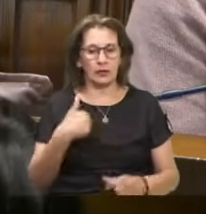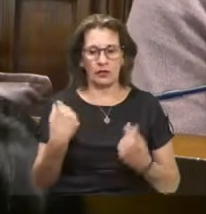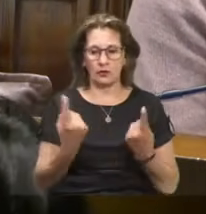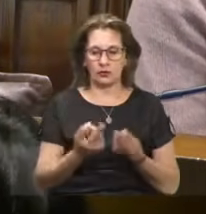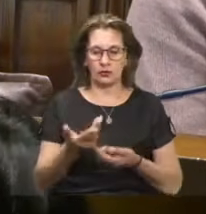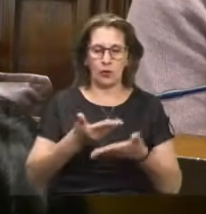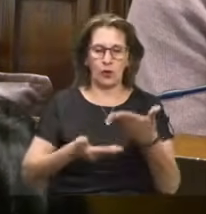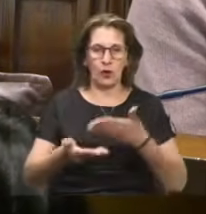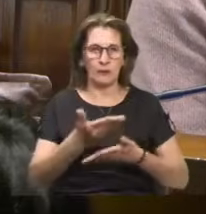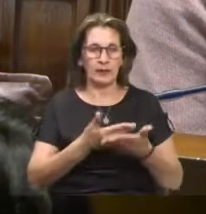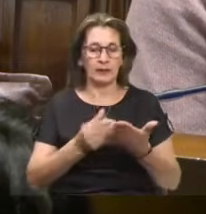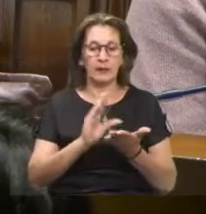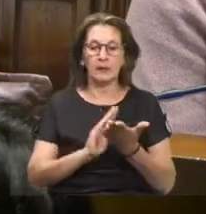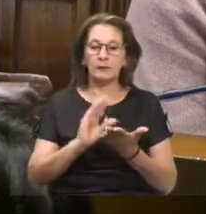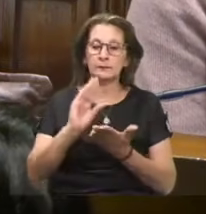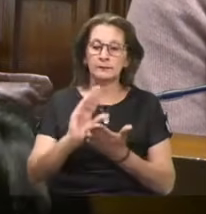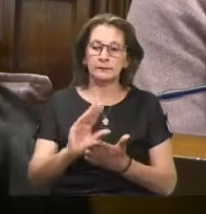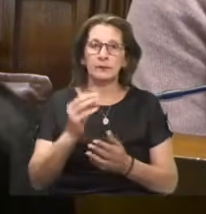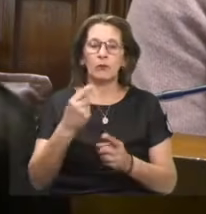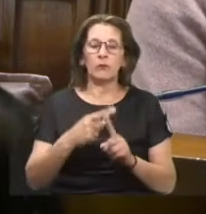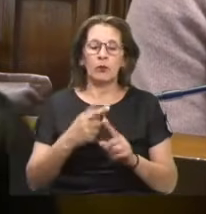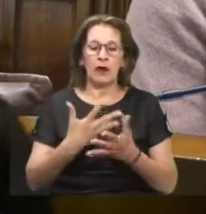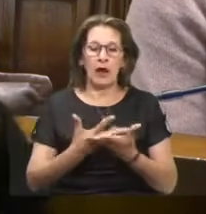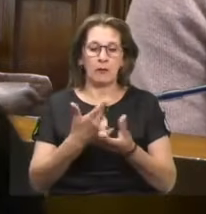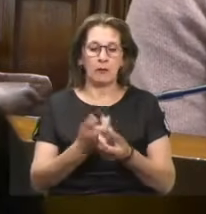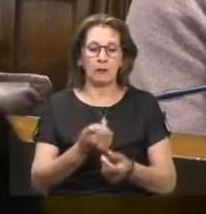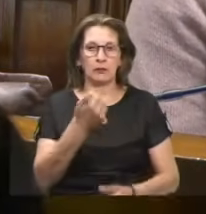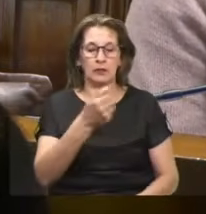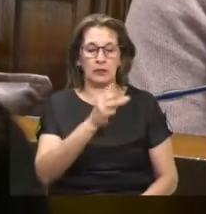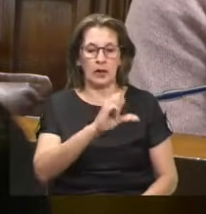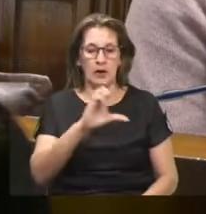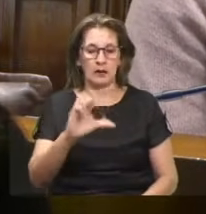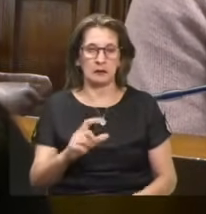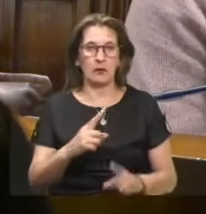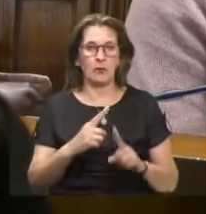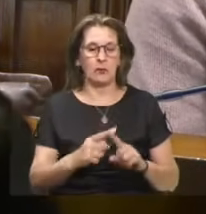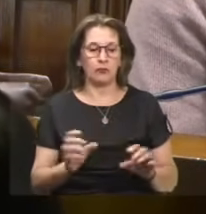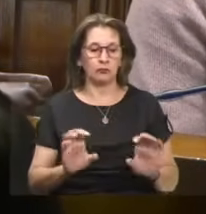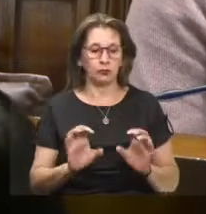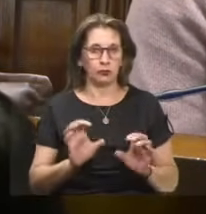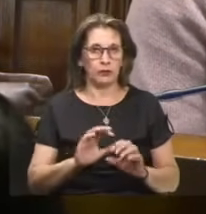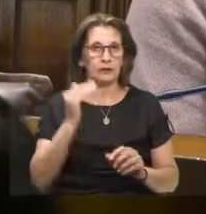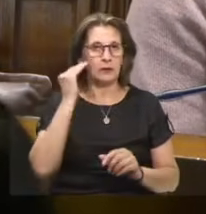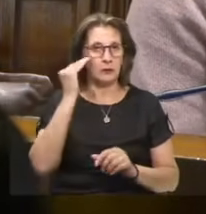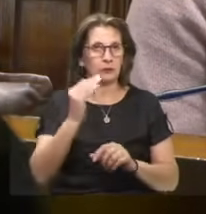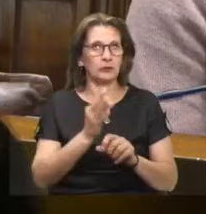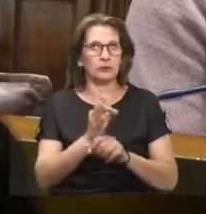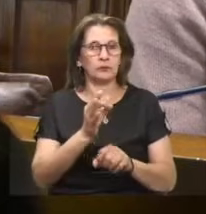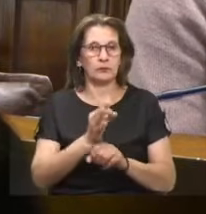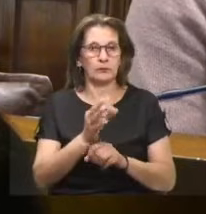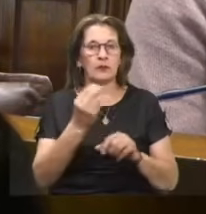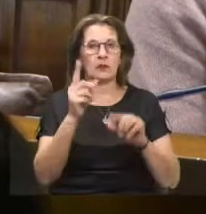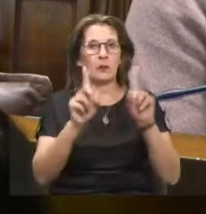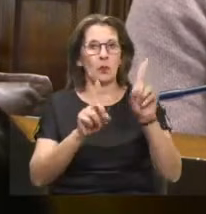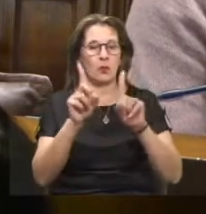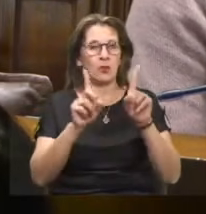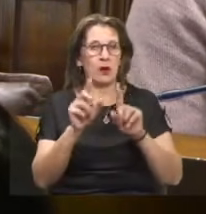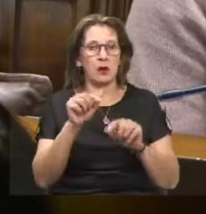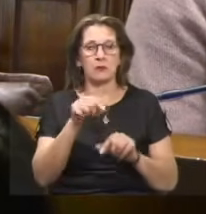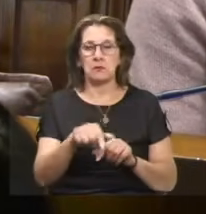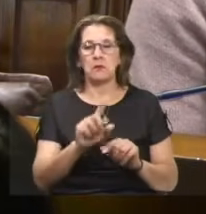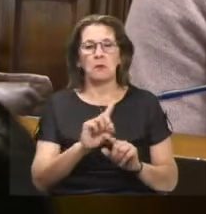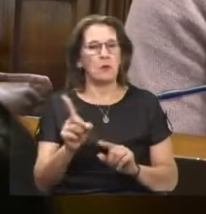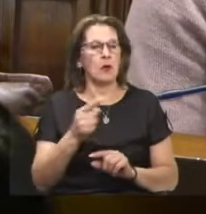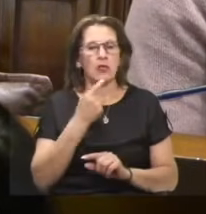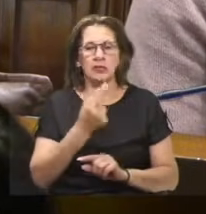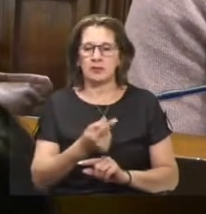partida abonada por la Comisión de Apoyo de ACE por las funciones del cargo docente de UDELAR no se encuentra alcanzada por la